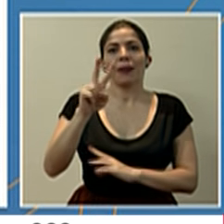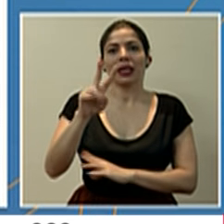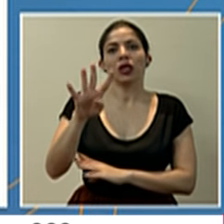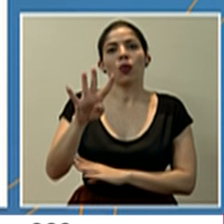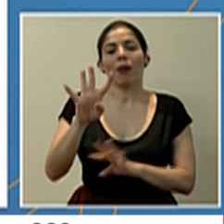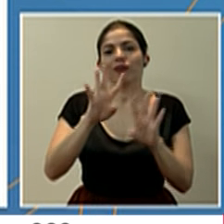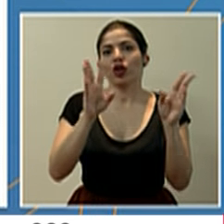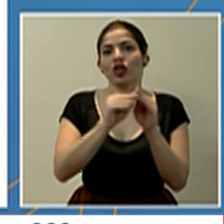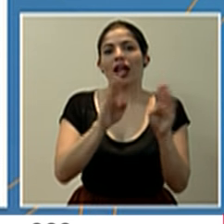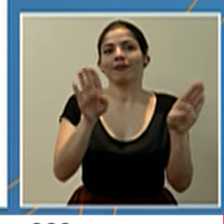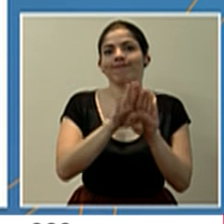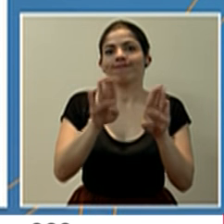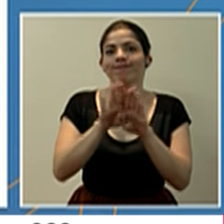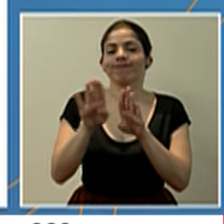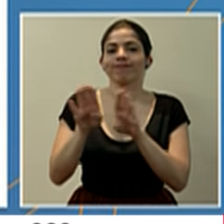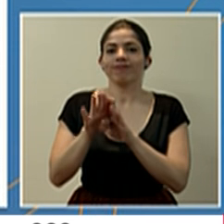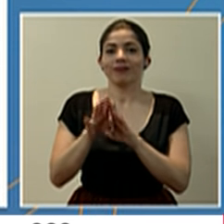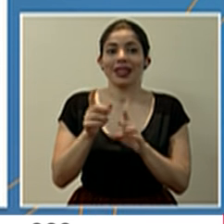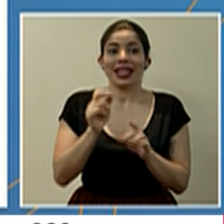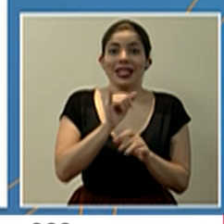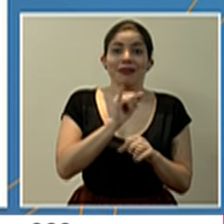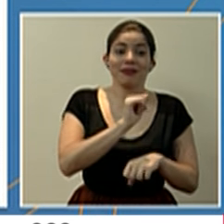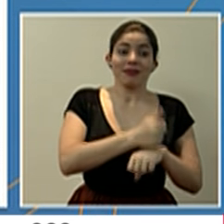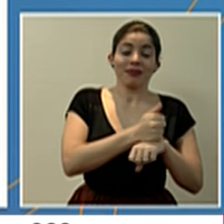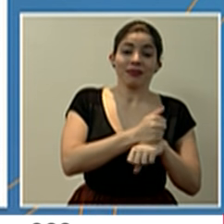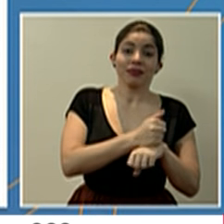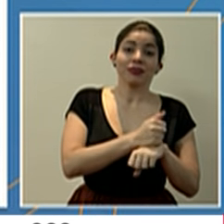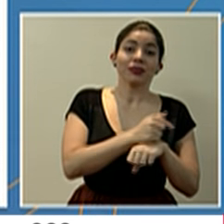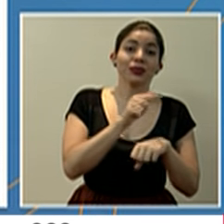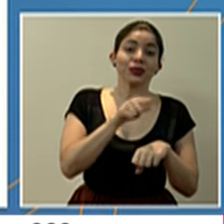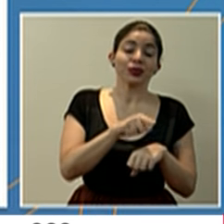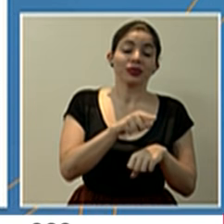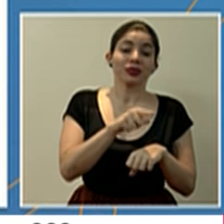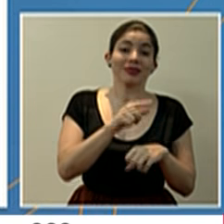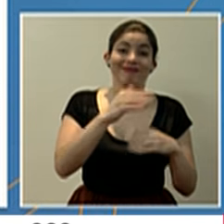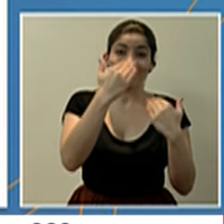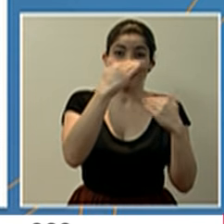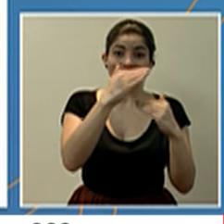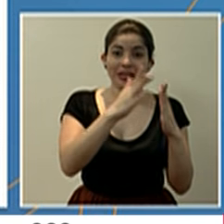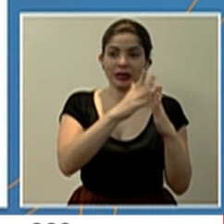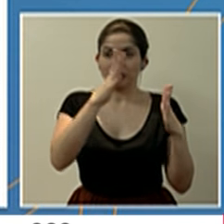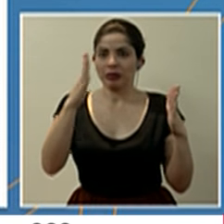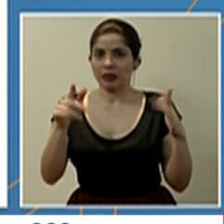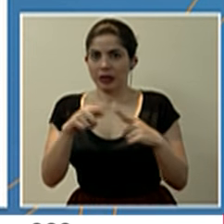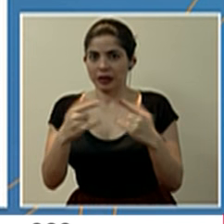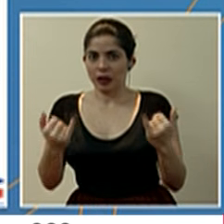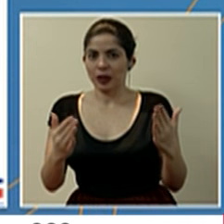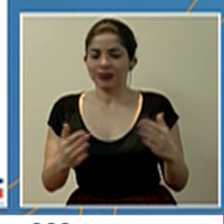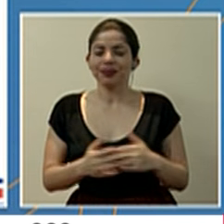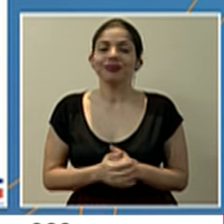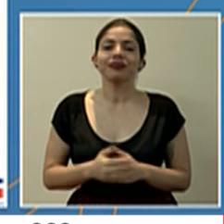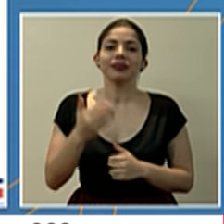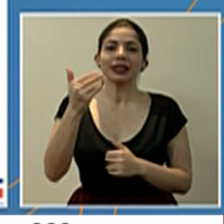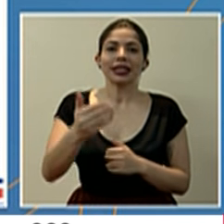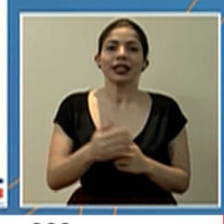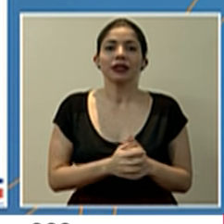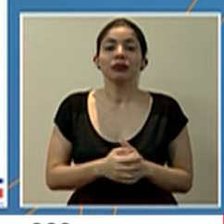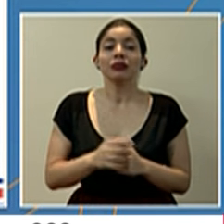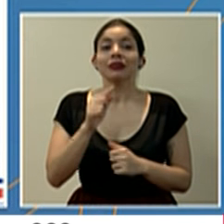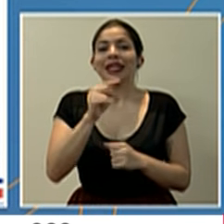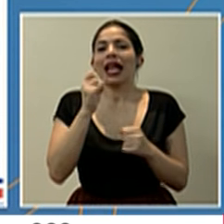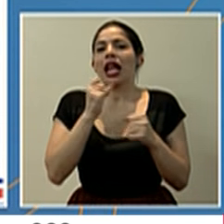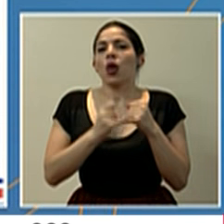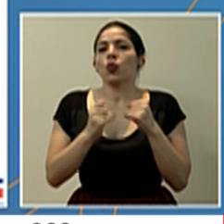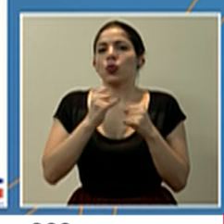9,524 en total, dentro del mismo periodo desde el que se establecieron las restricciones sanitarias. Siguiente. Bueno, esta es la